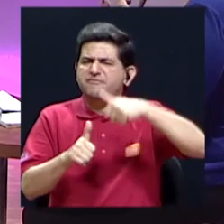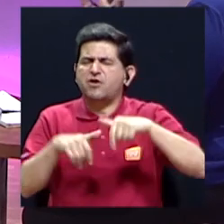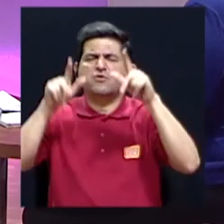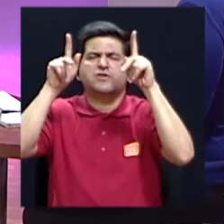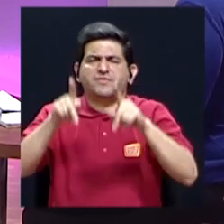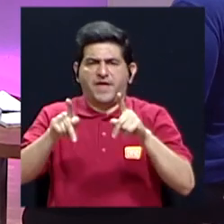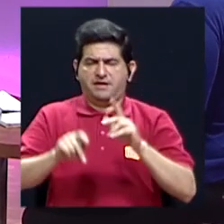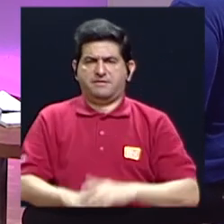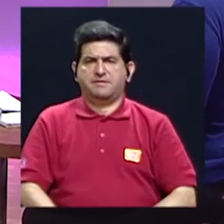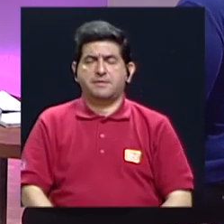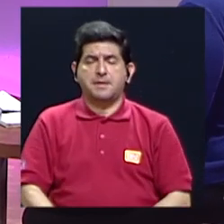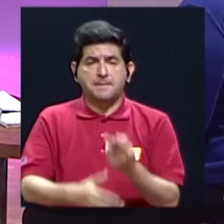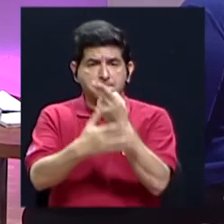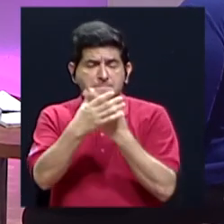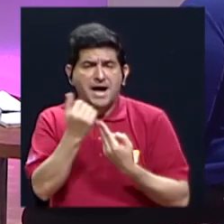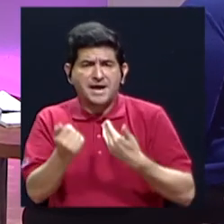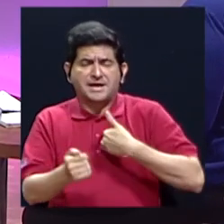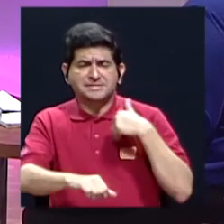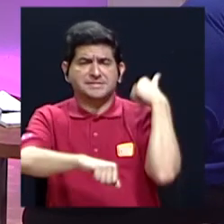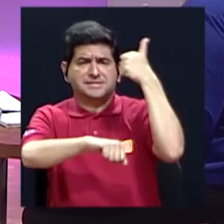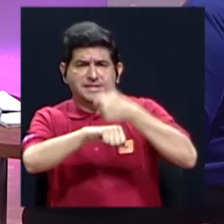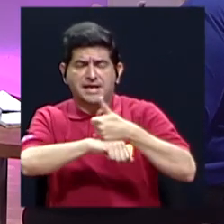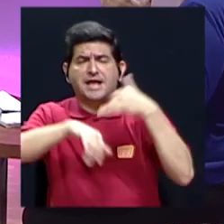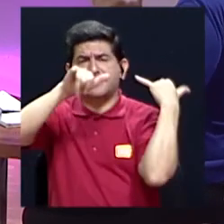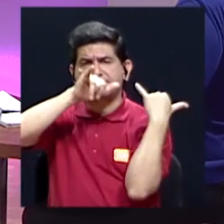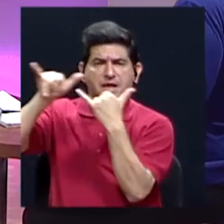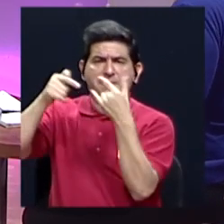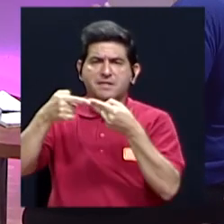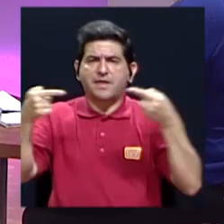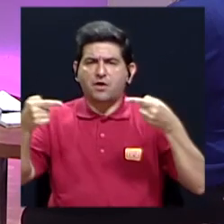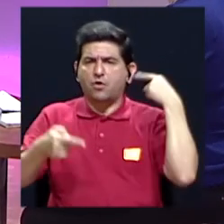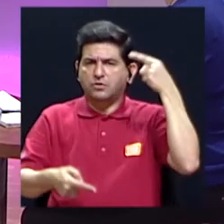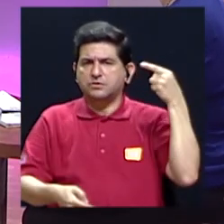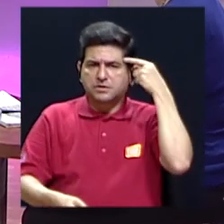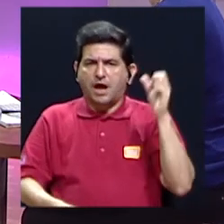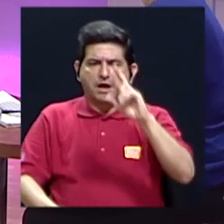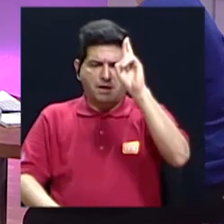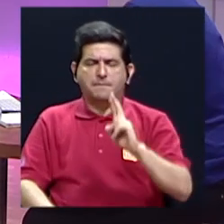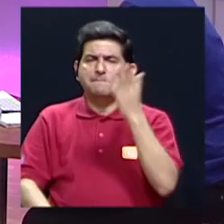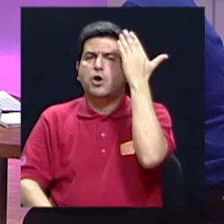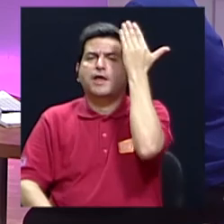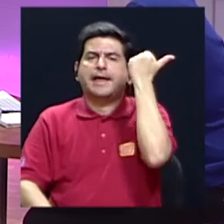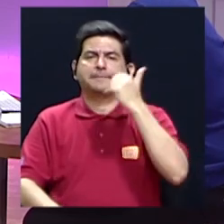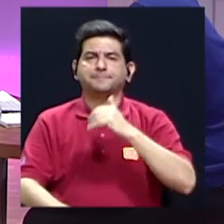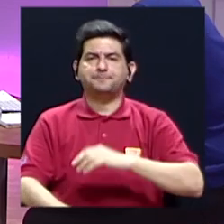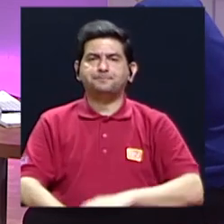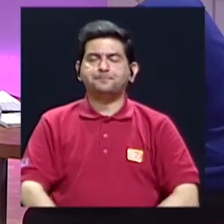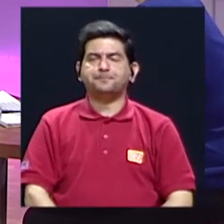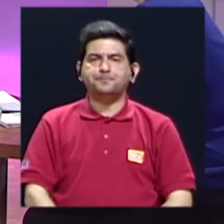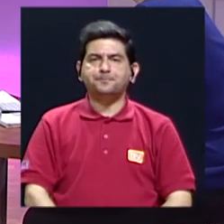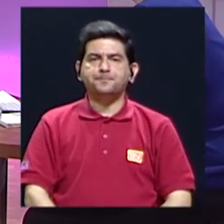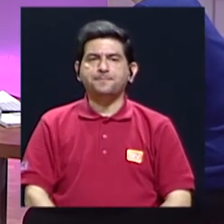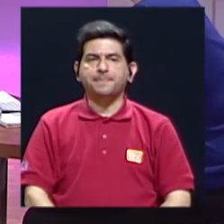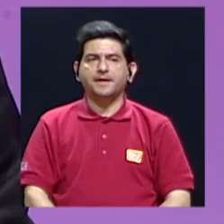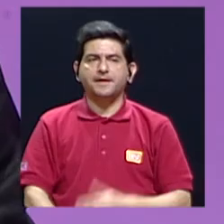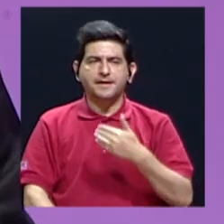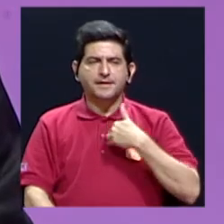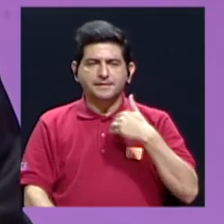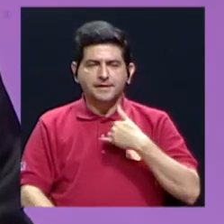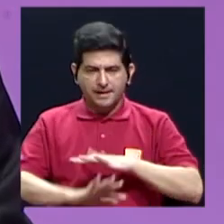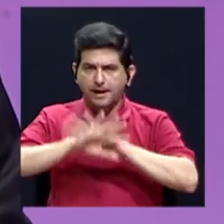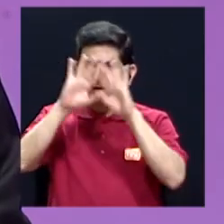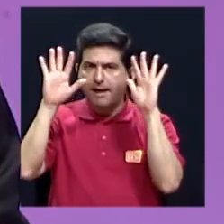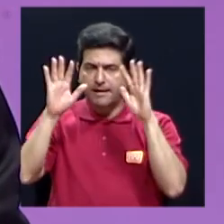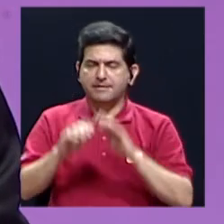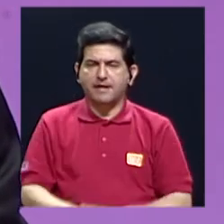audiencia por qué es que las parejas tuvieron que plantear una demanda contra el Estado costarricense. Sí. Bueno, hay que tener presente